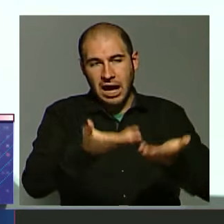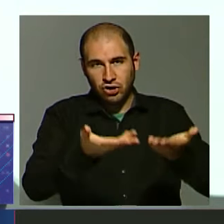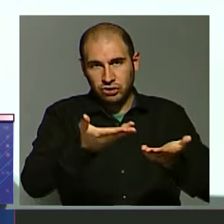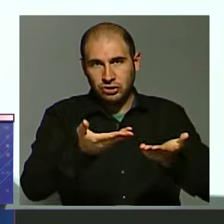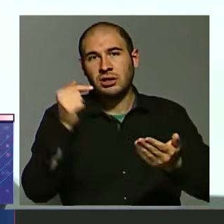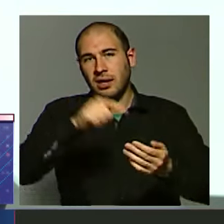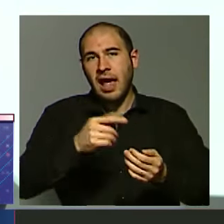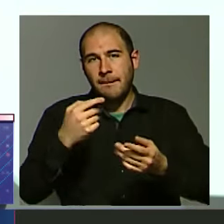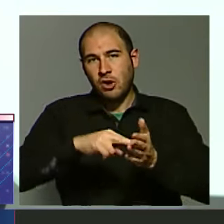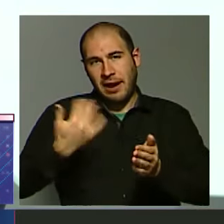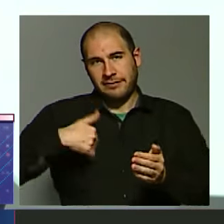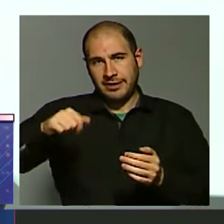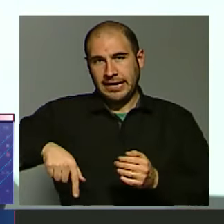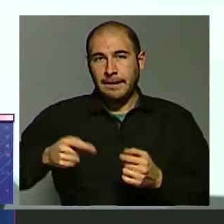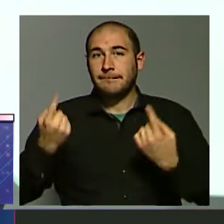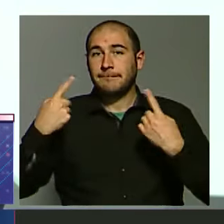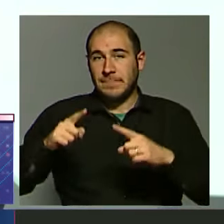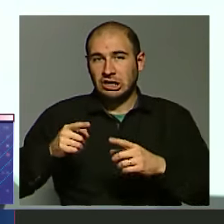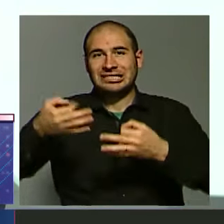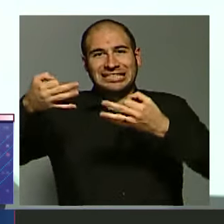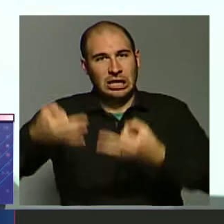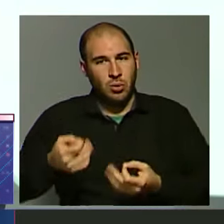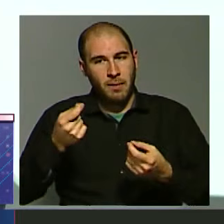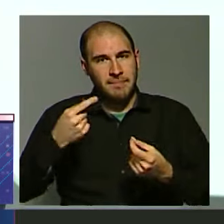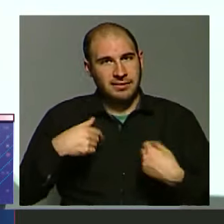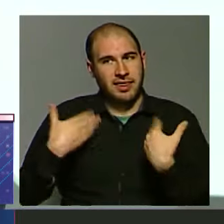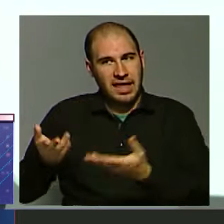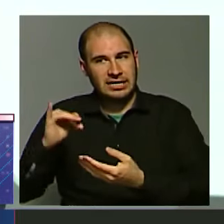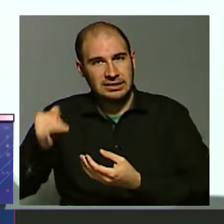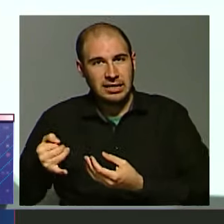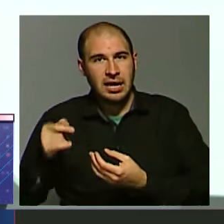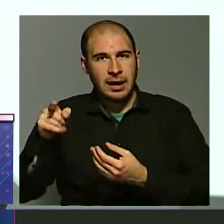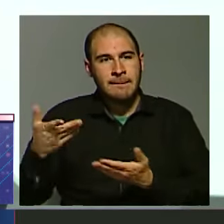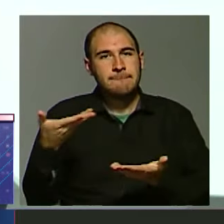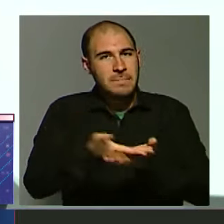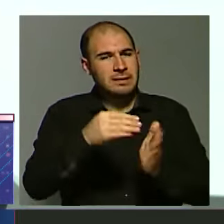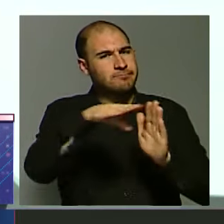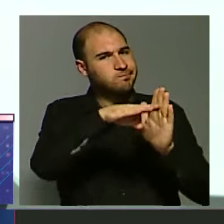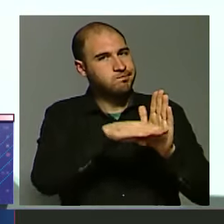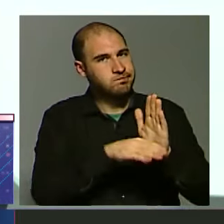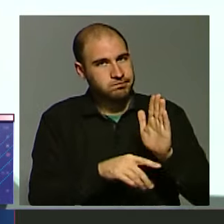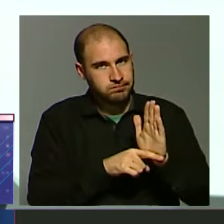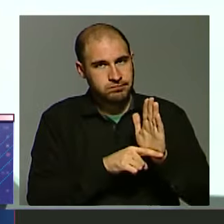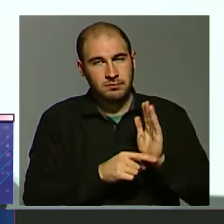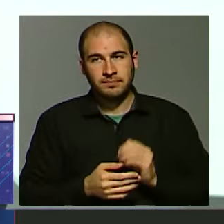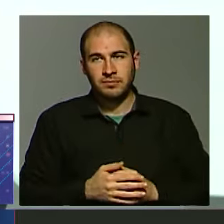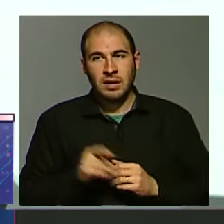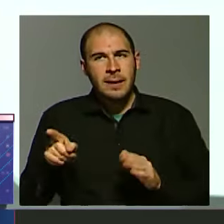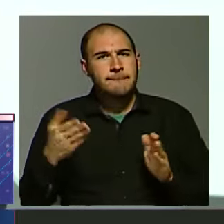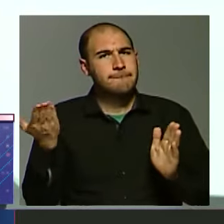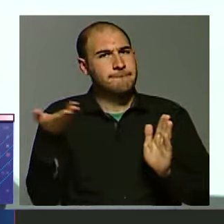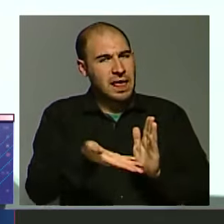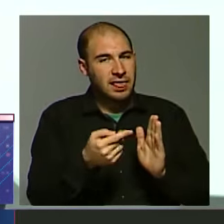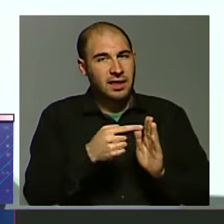de los problemas que tiene Argentina. Pero para asegurarse la devolución del dinero siempre exige una serie de condiciones.